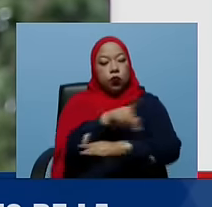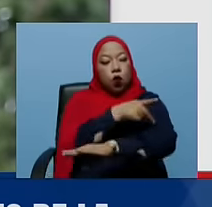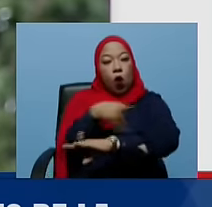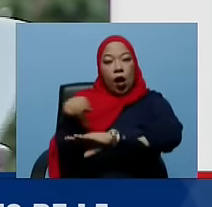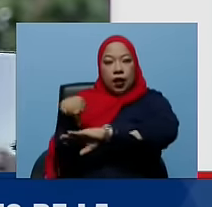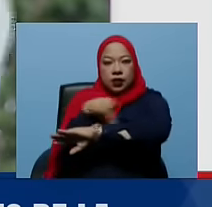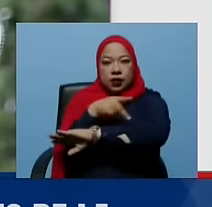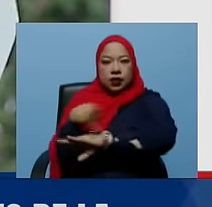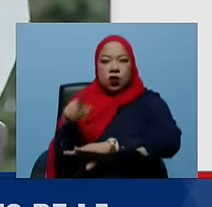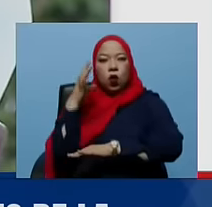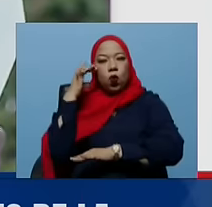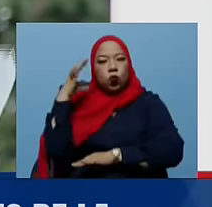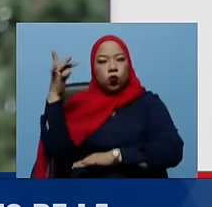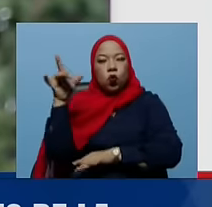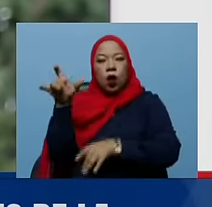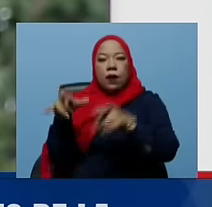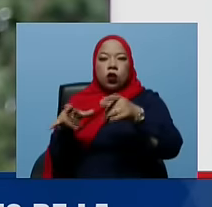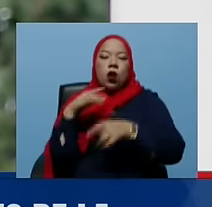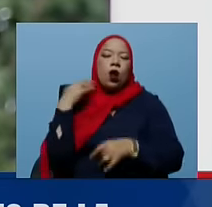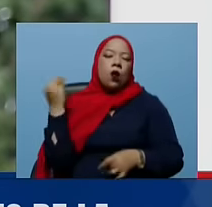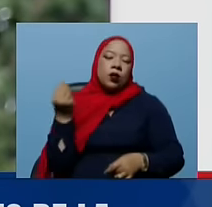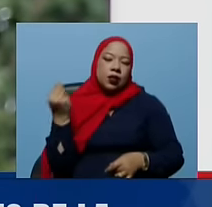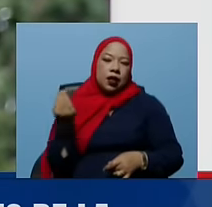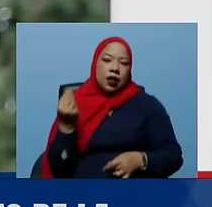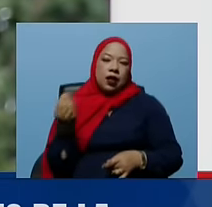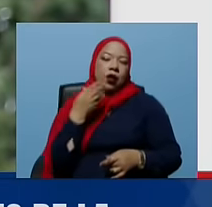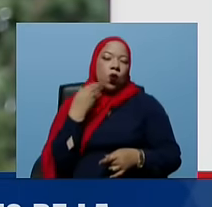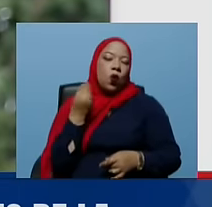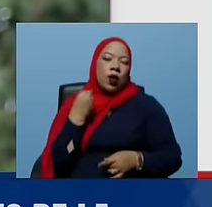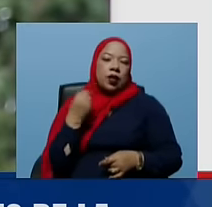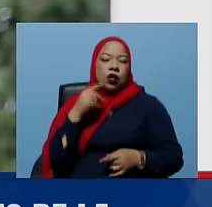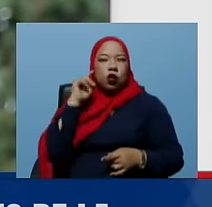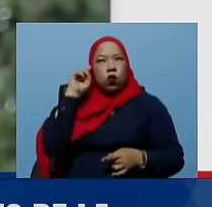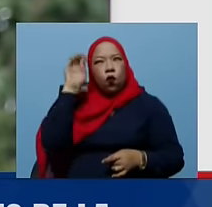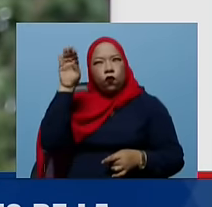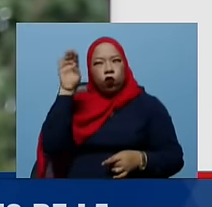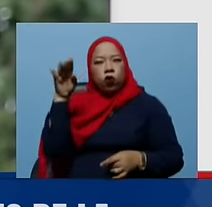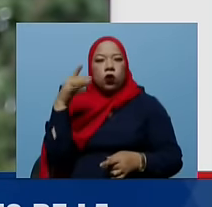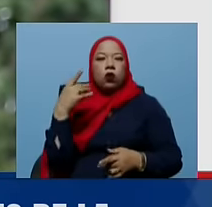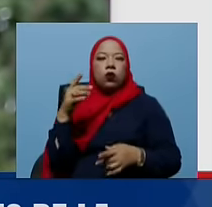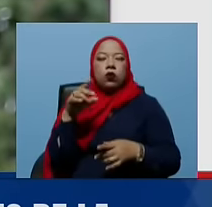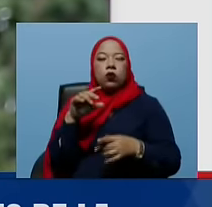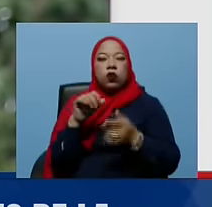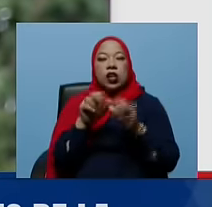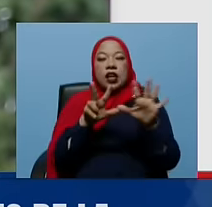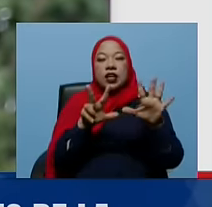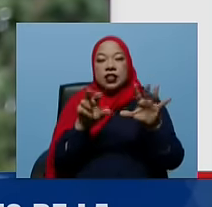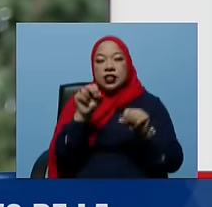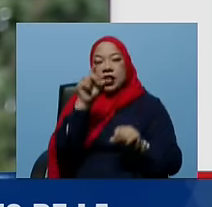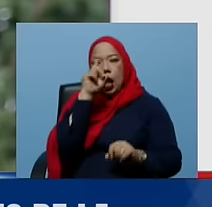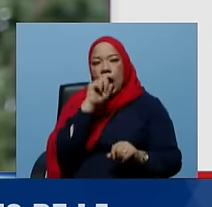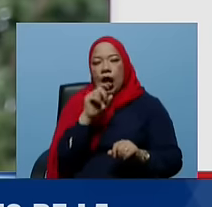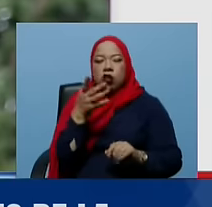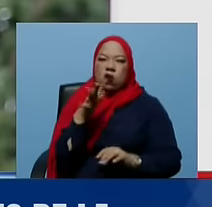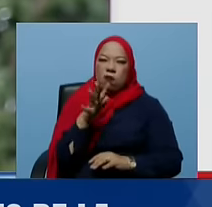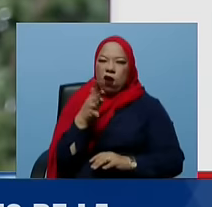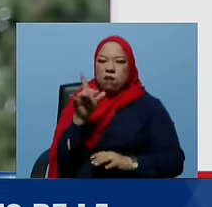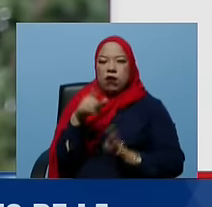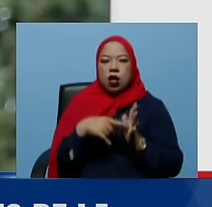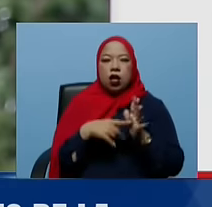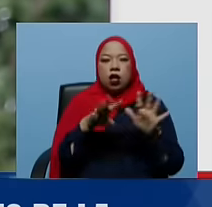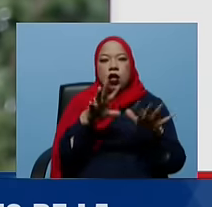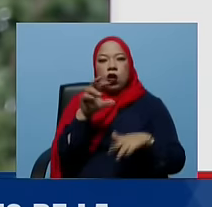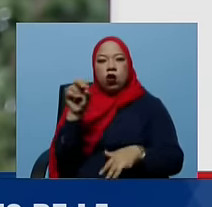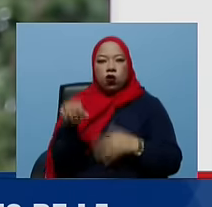música a los sueños de una generación de jóvenes que nos levantábamos en los 70 y en los 80.